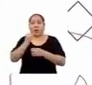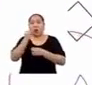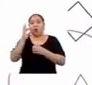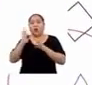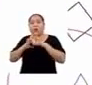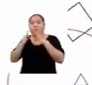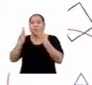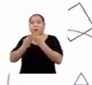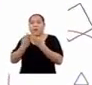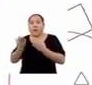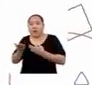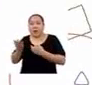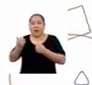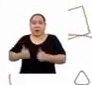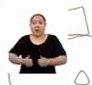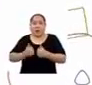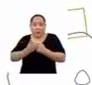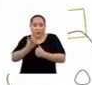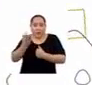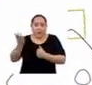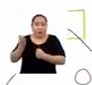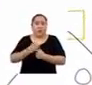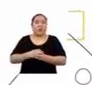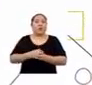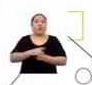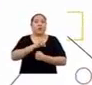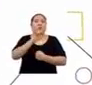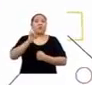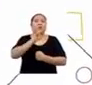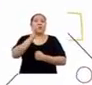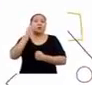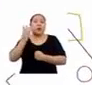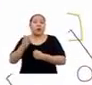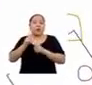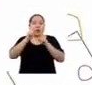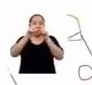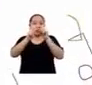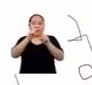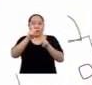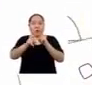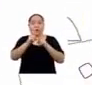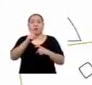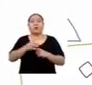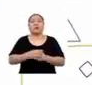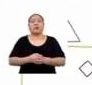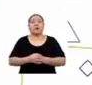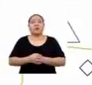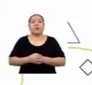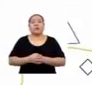familiares que viven con ellos, haciendo uso de nuestro cuestionario.